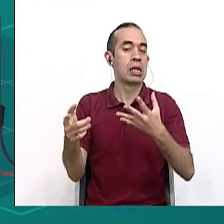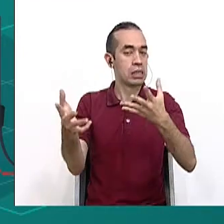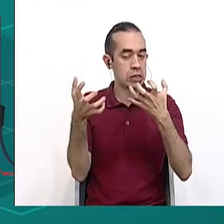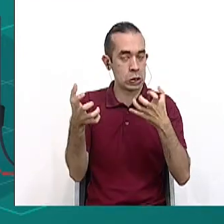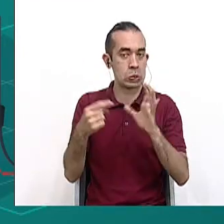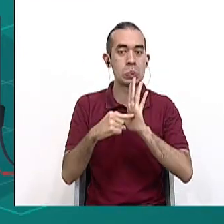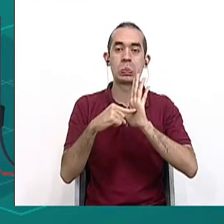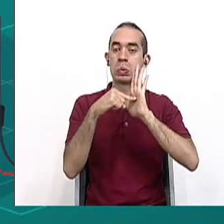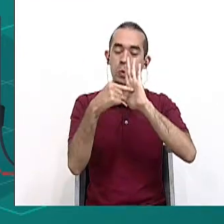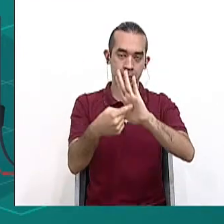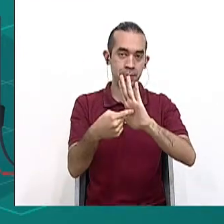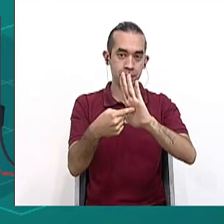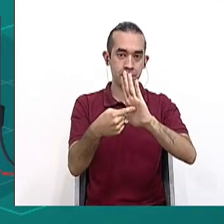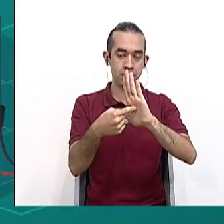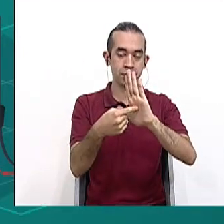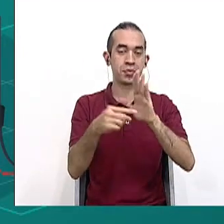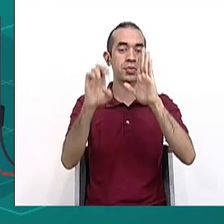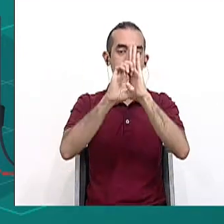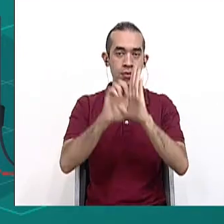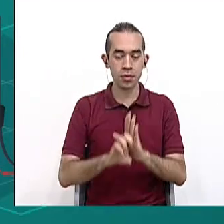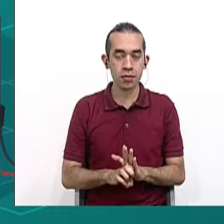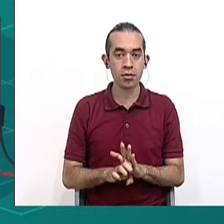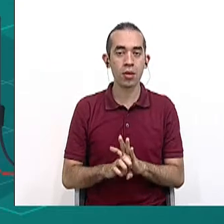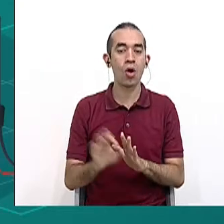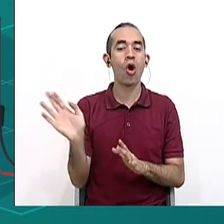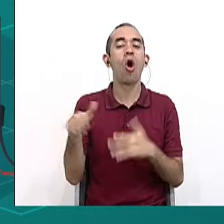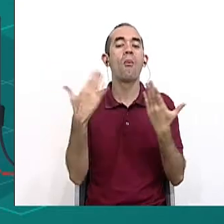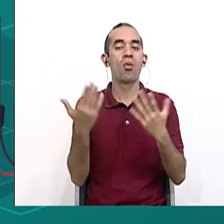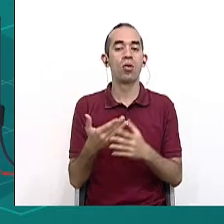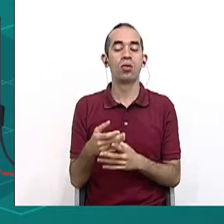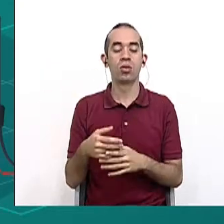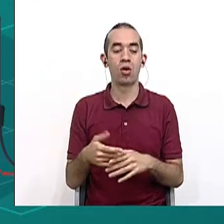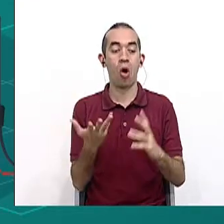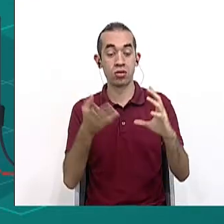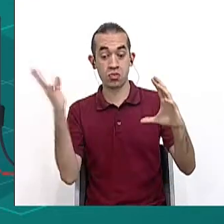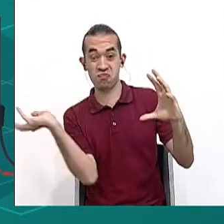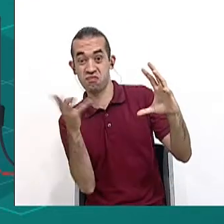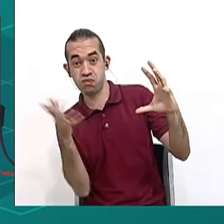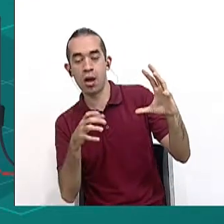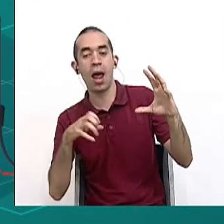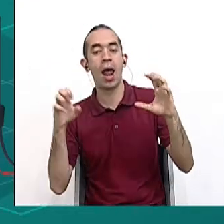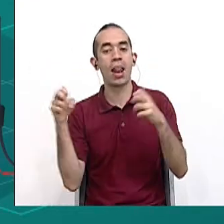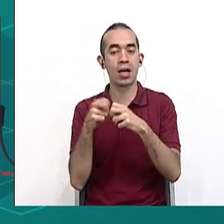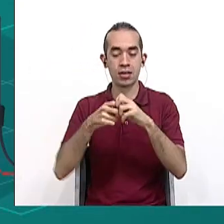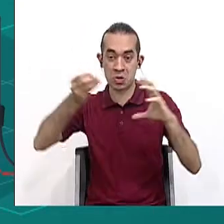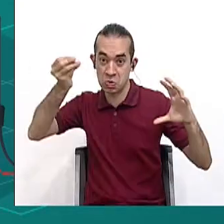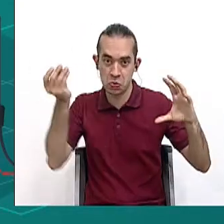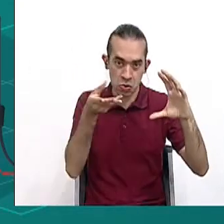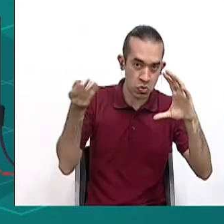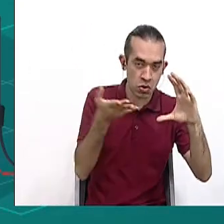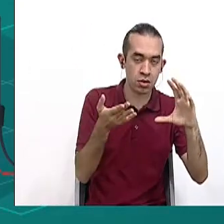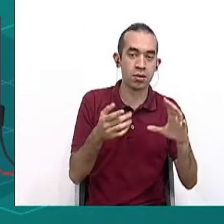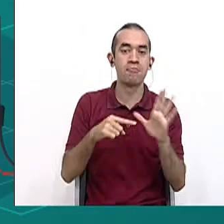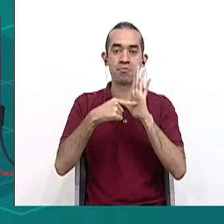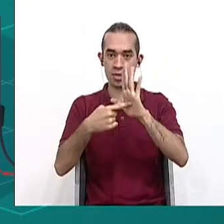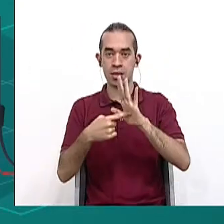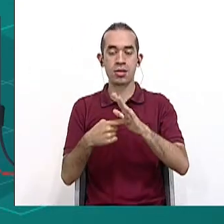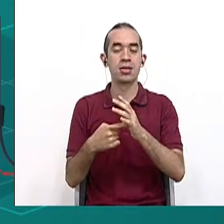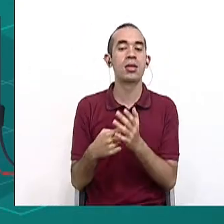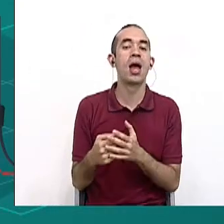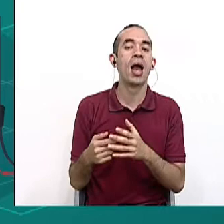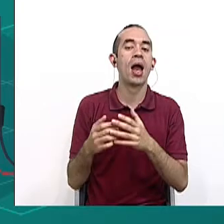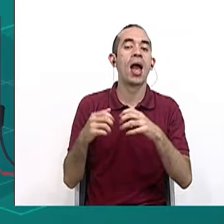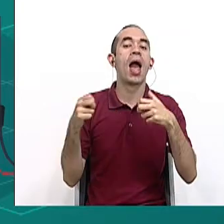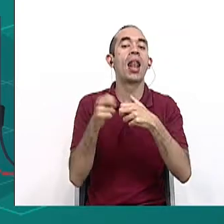una demostración de esos ejemplos de forma de cargar objetos y demostrar que ahí está presente la electrostática. Así que presten